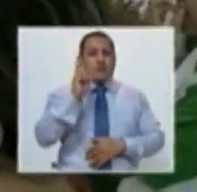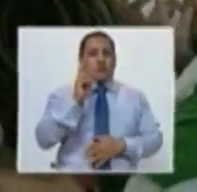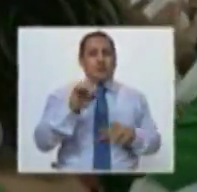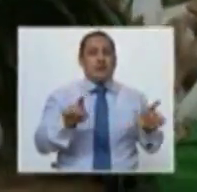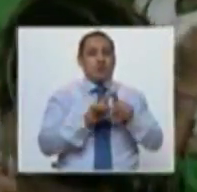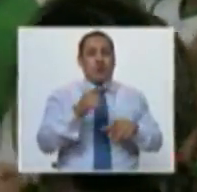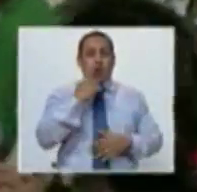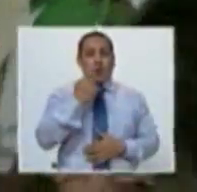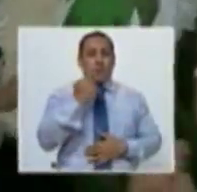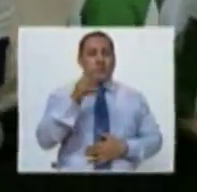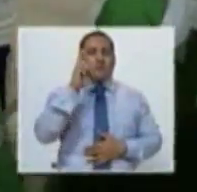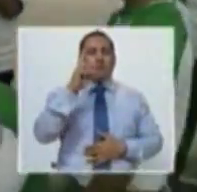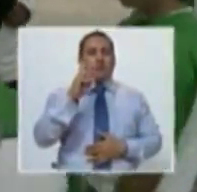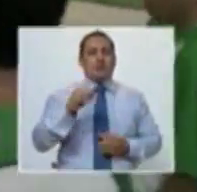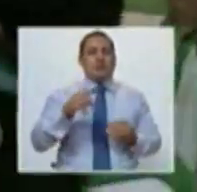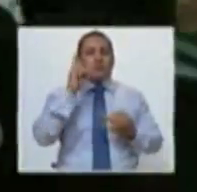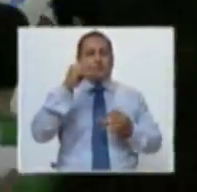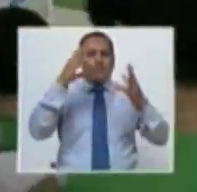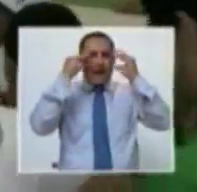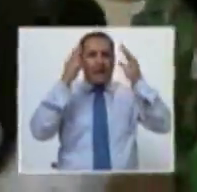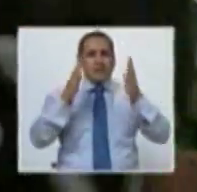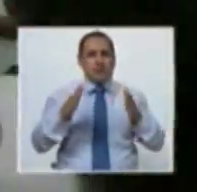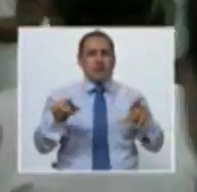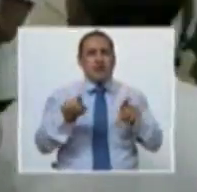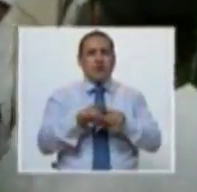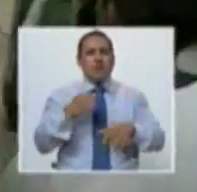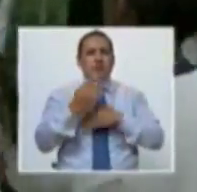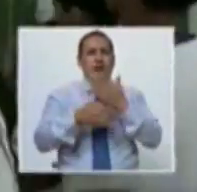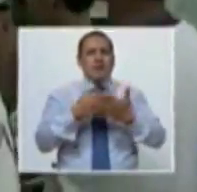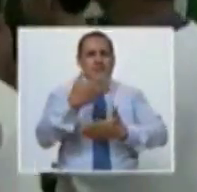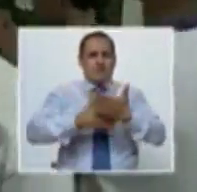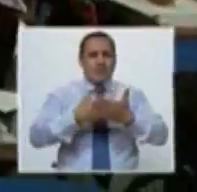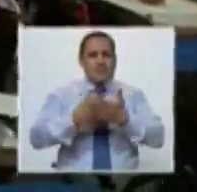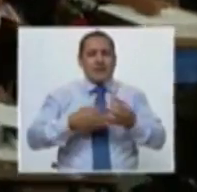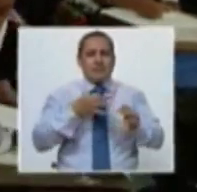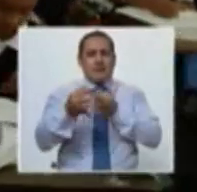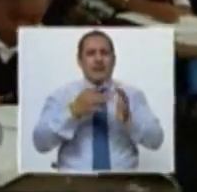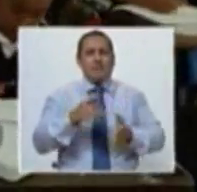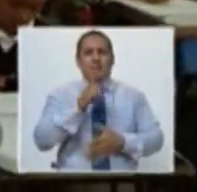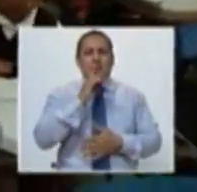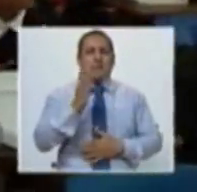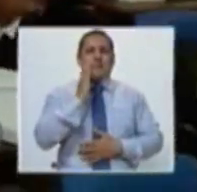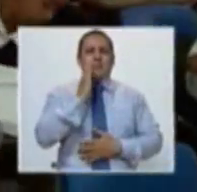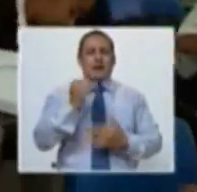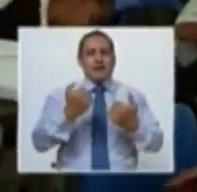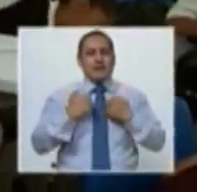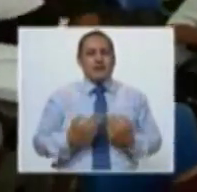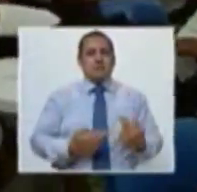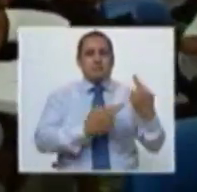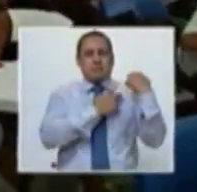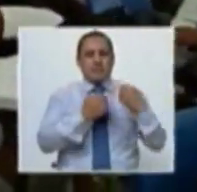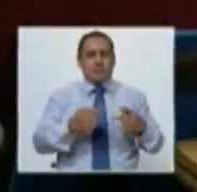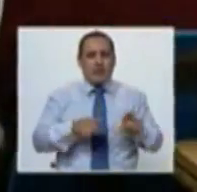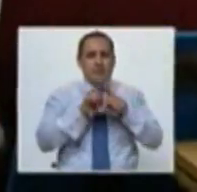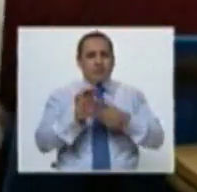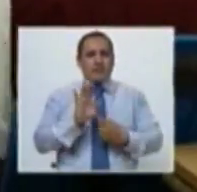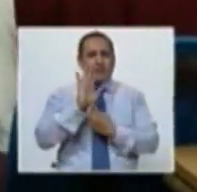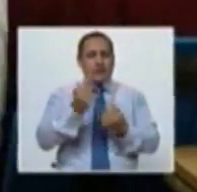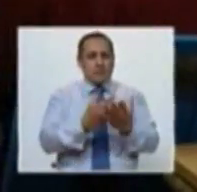Un profesor, un maestro, es casi la extensión documentada de los padres que tiene a su cargo el presentar a